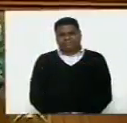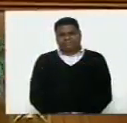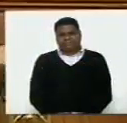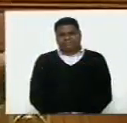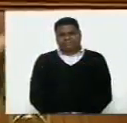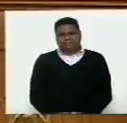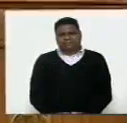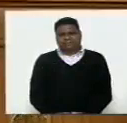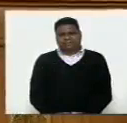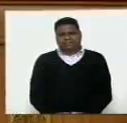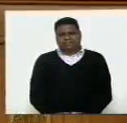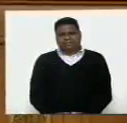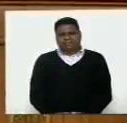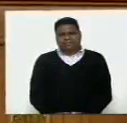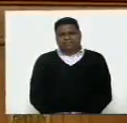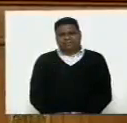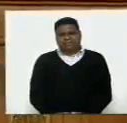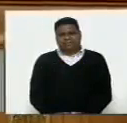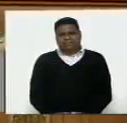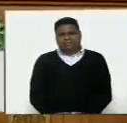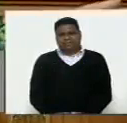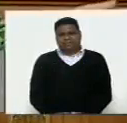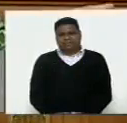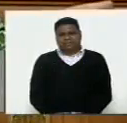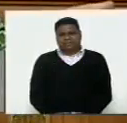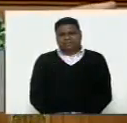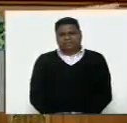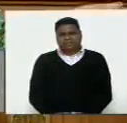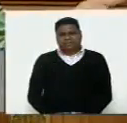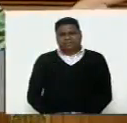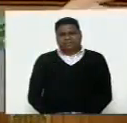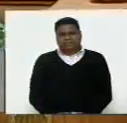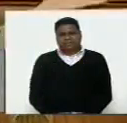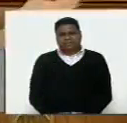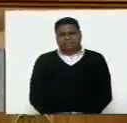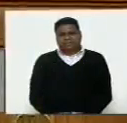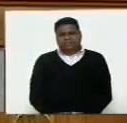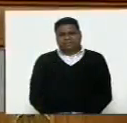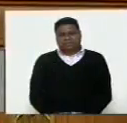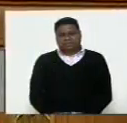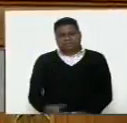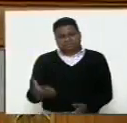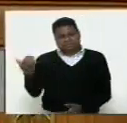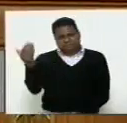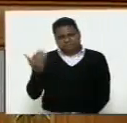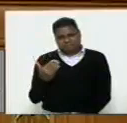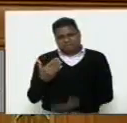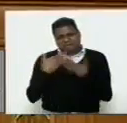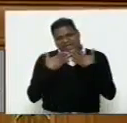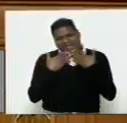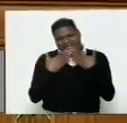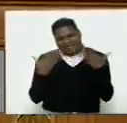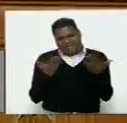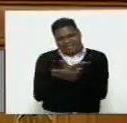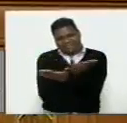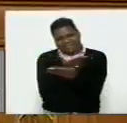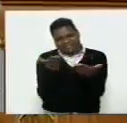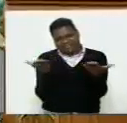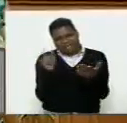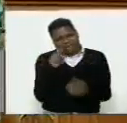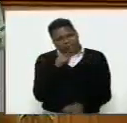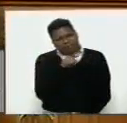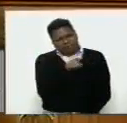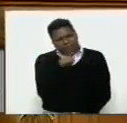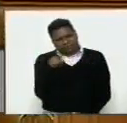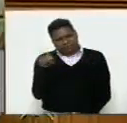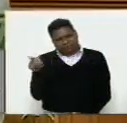De verdad que vengo a dar las gracias a ustedes, a